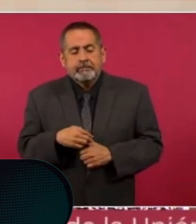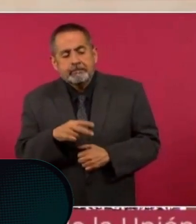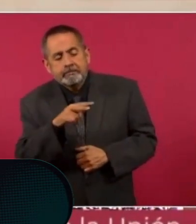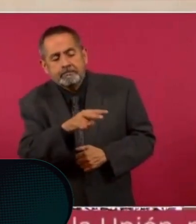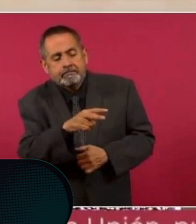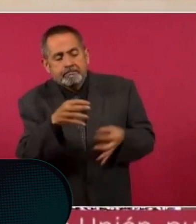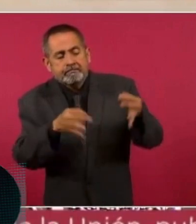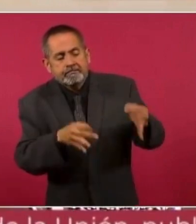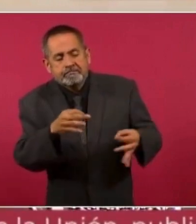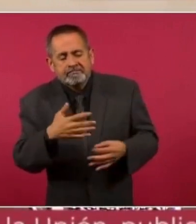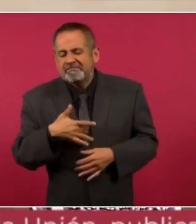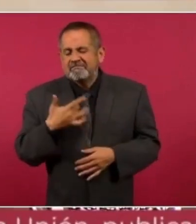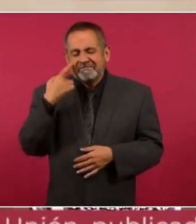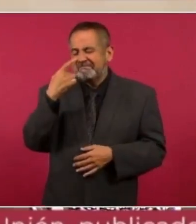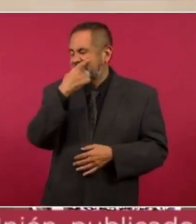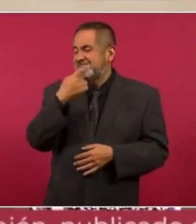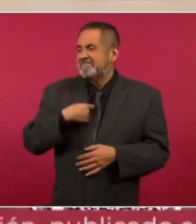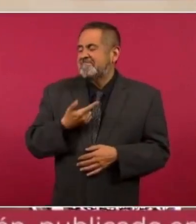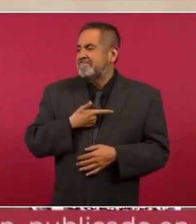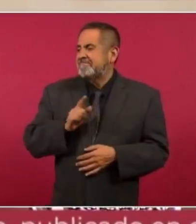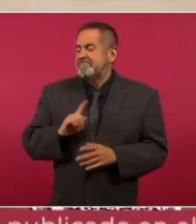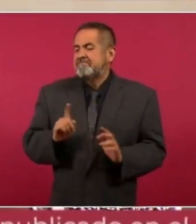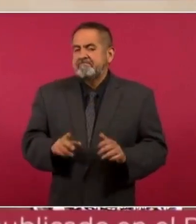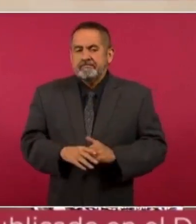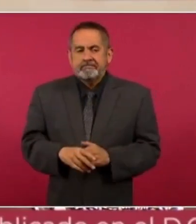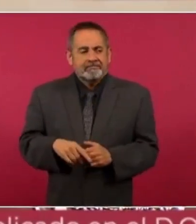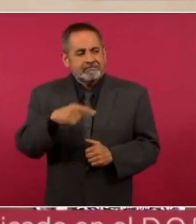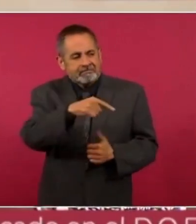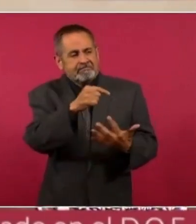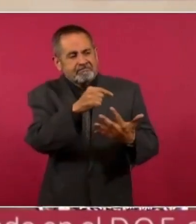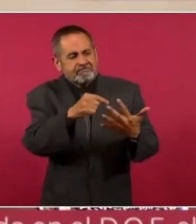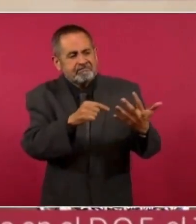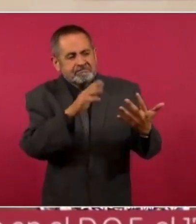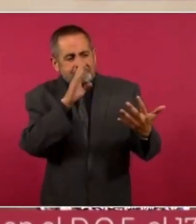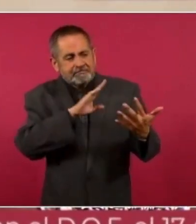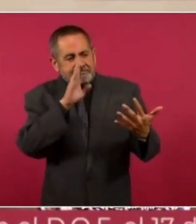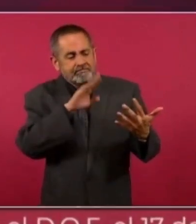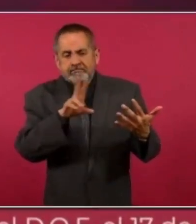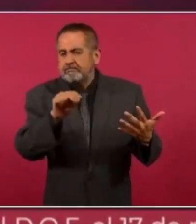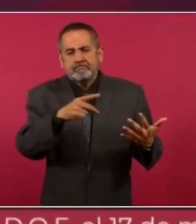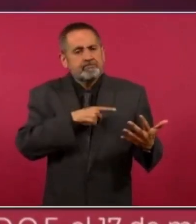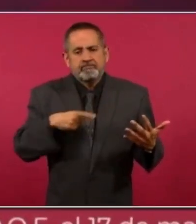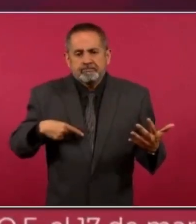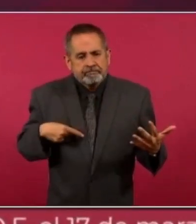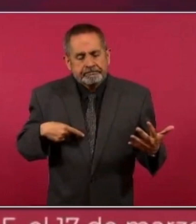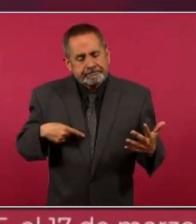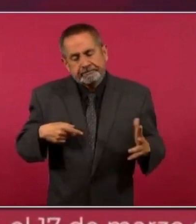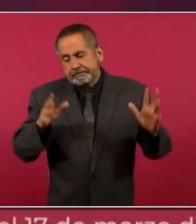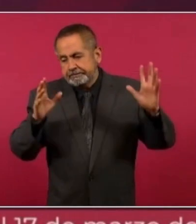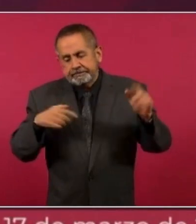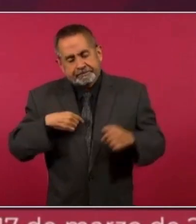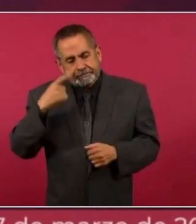tribunal. O sea, porque ha hecho cosas indebidas.